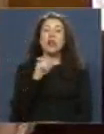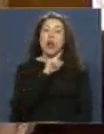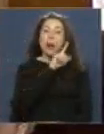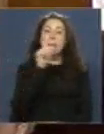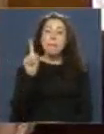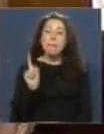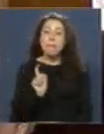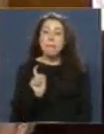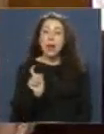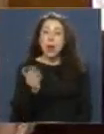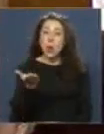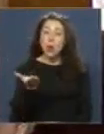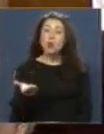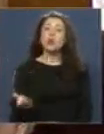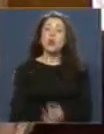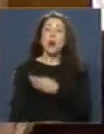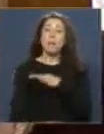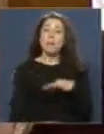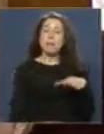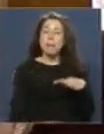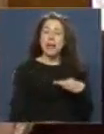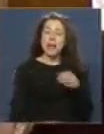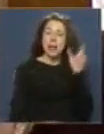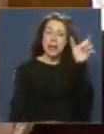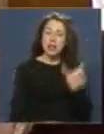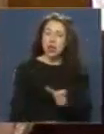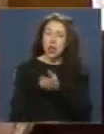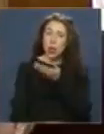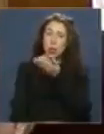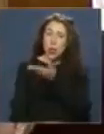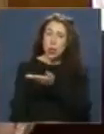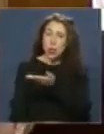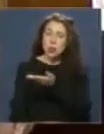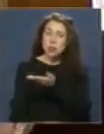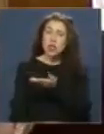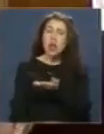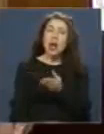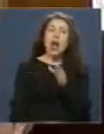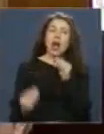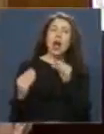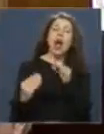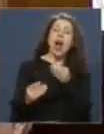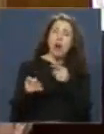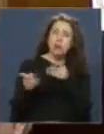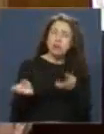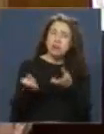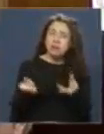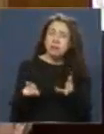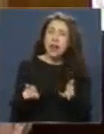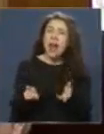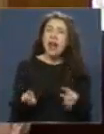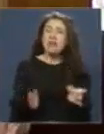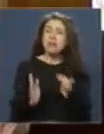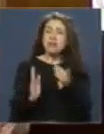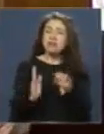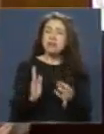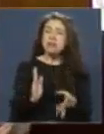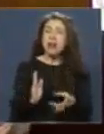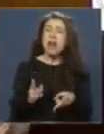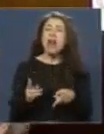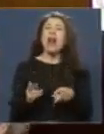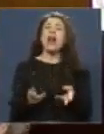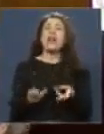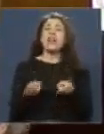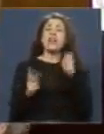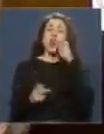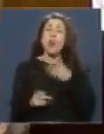suyo, presidente, al ministro, ministro, ¿usted es comentarista de los atropellos a los derechos humanos cometidos por las Fuerzas